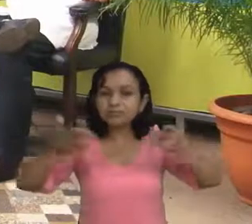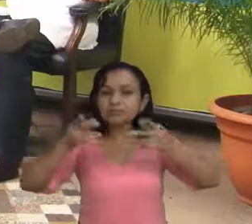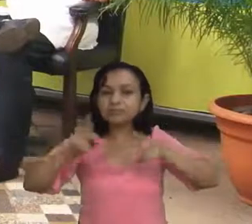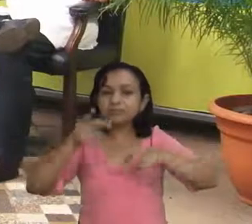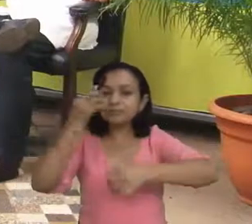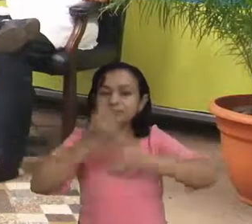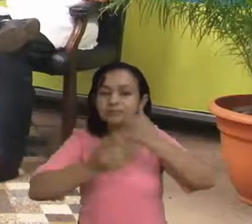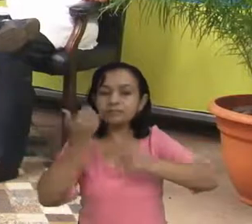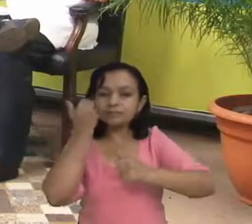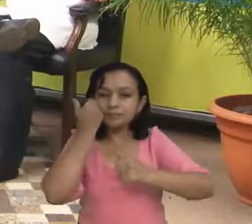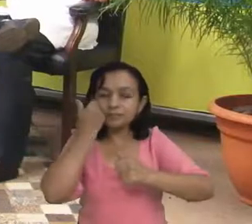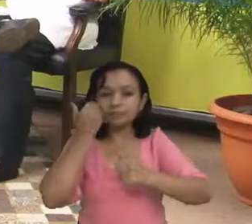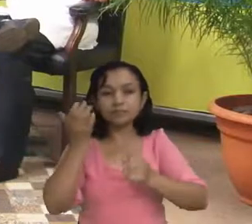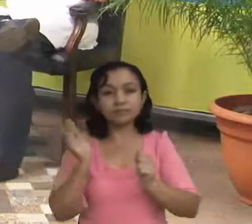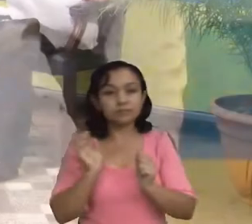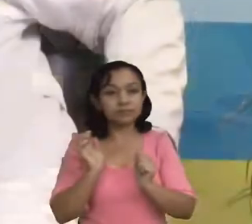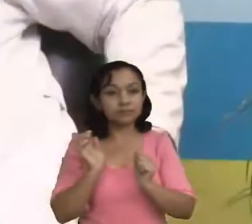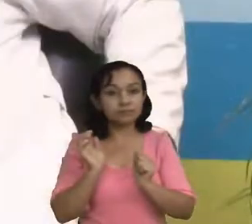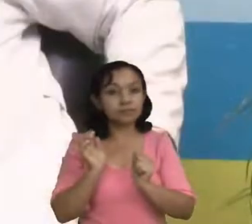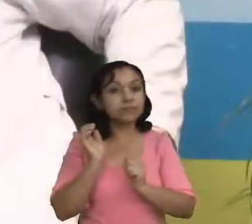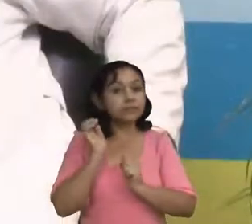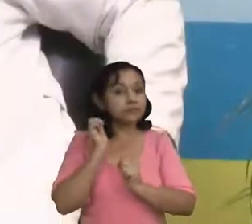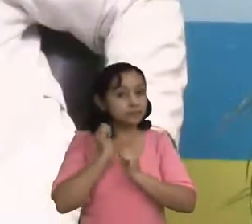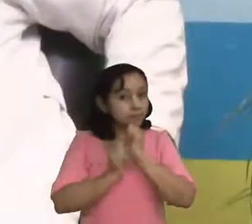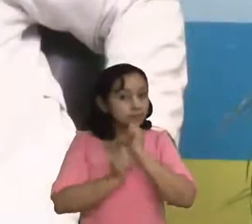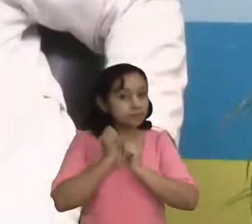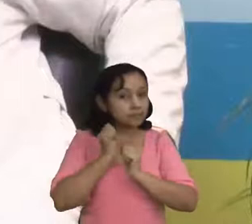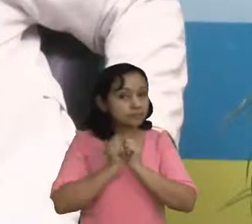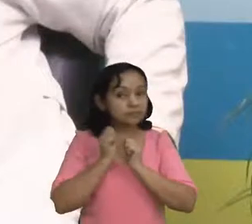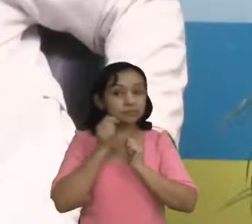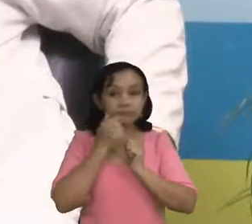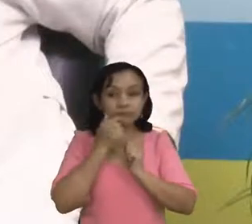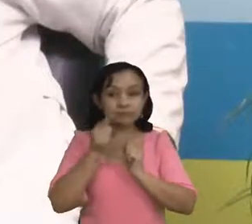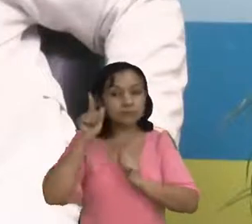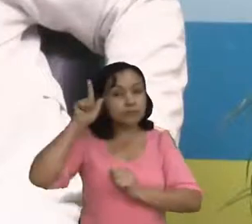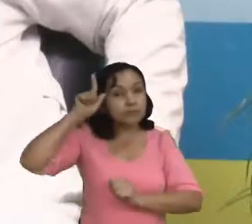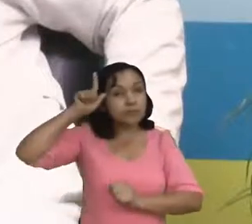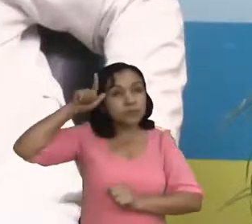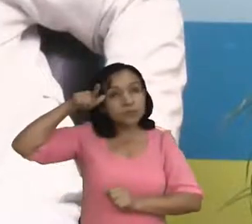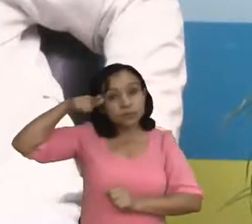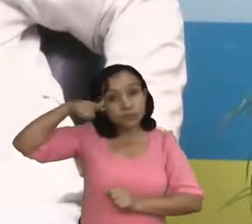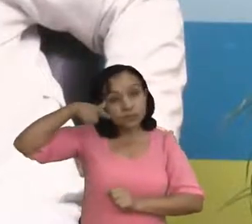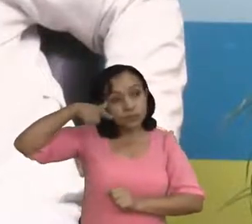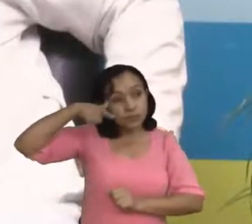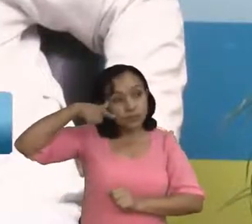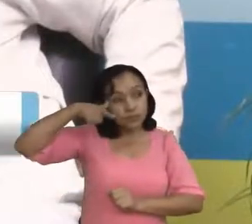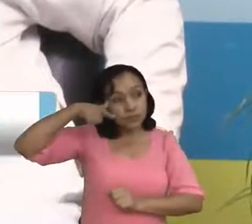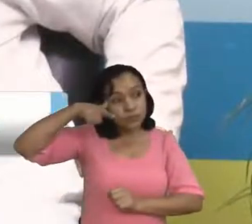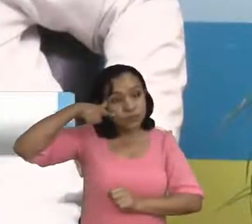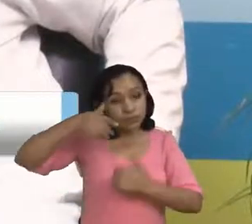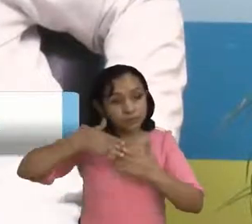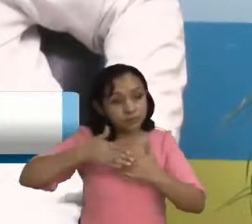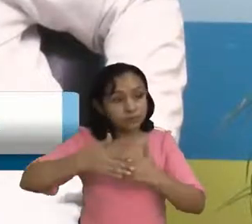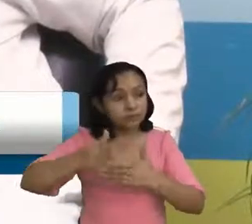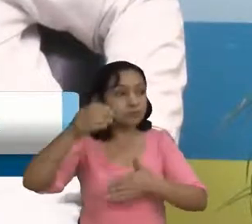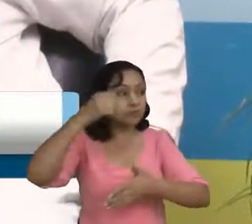alteración. El problema es que acordate que el flujo de orina prácticamente es un flujo de desechos del cuerpo,